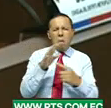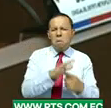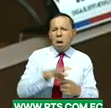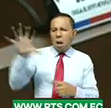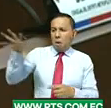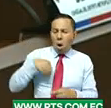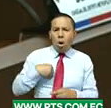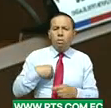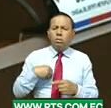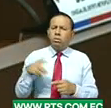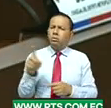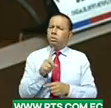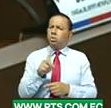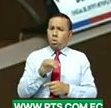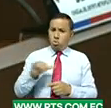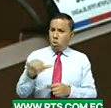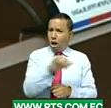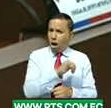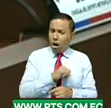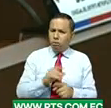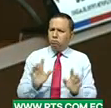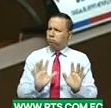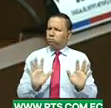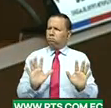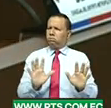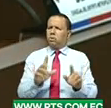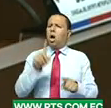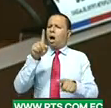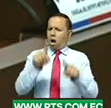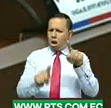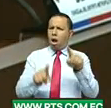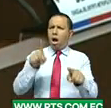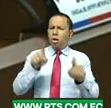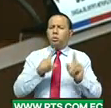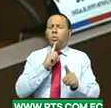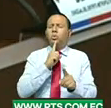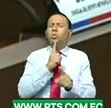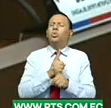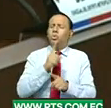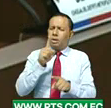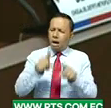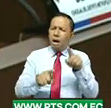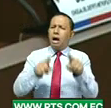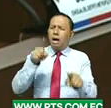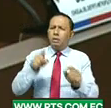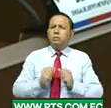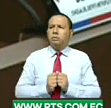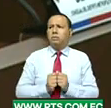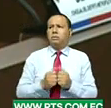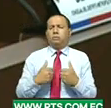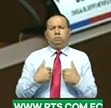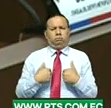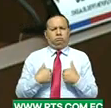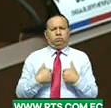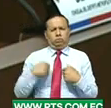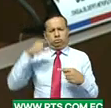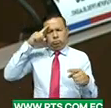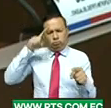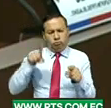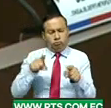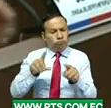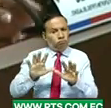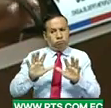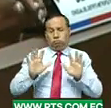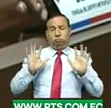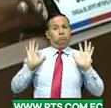No somos todos los concejales, no son todos los ciudadanos quienes están creando este caos. Yo no comparto algunos criterios